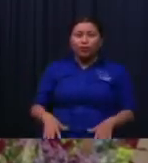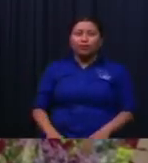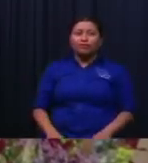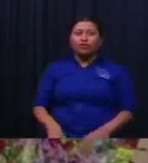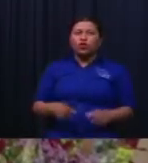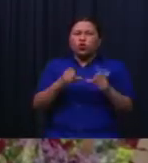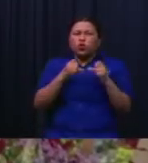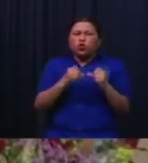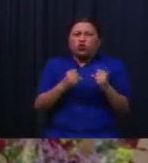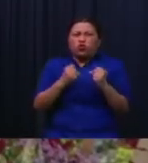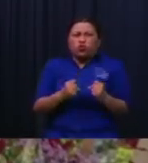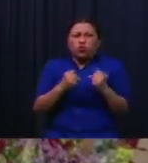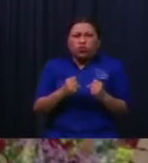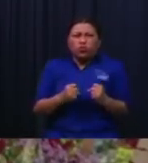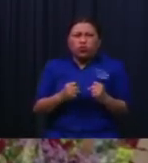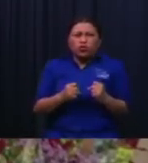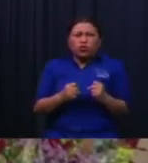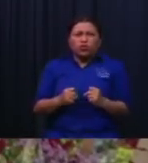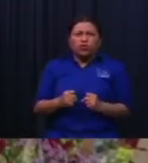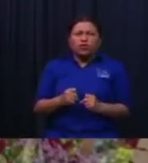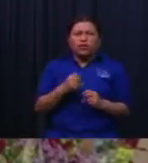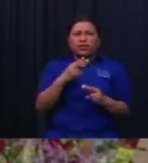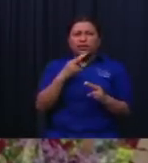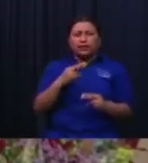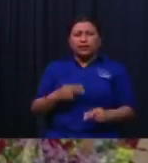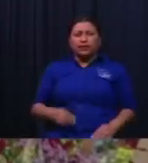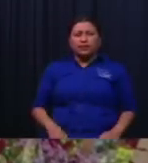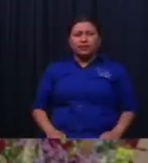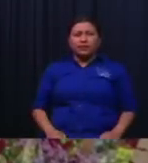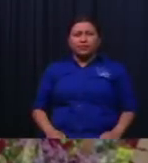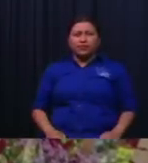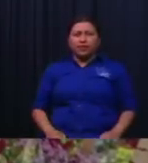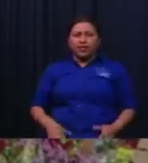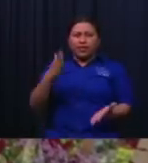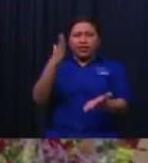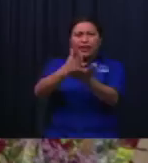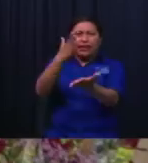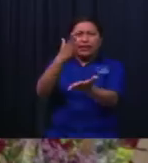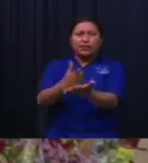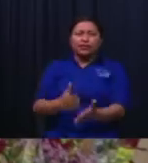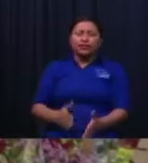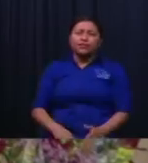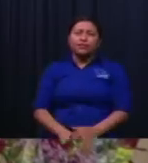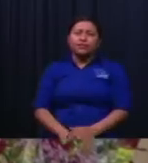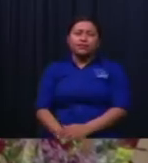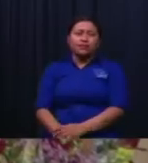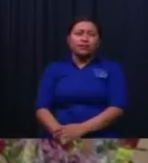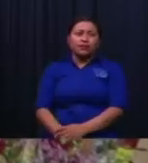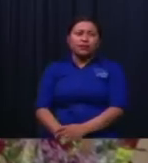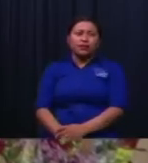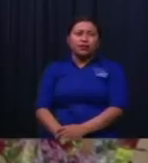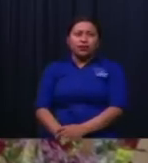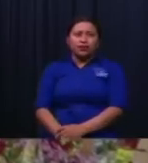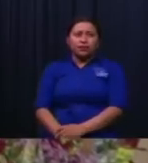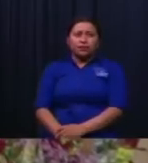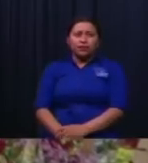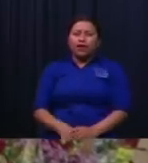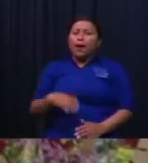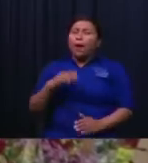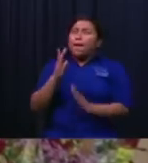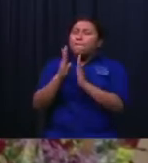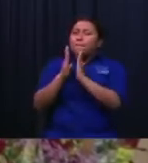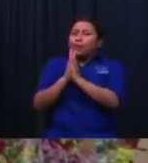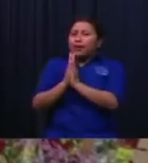hermano. Que Dios nos guarde de actuar nosotros de esa manera. Dice, ruego a